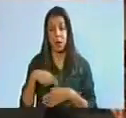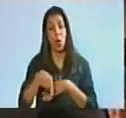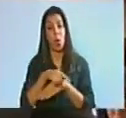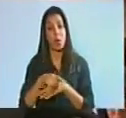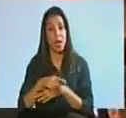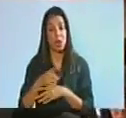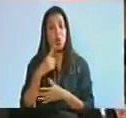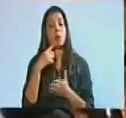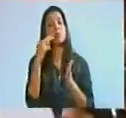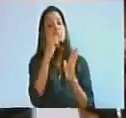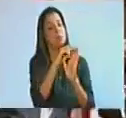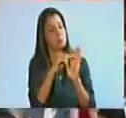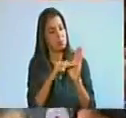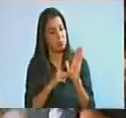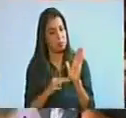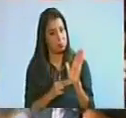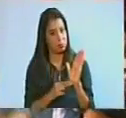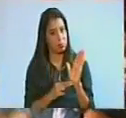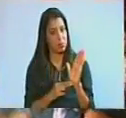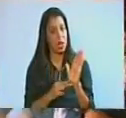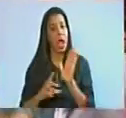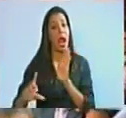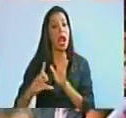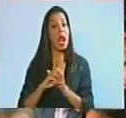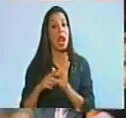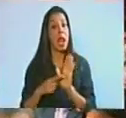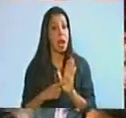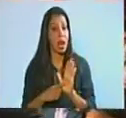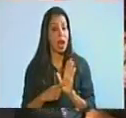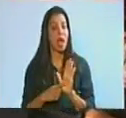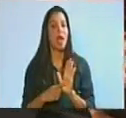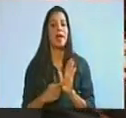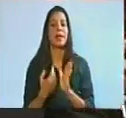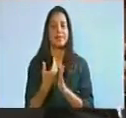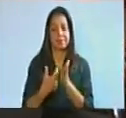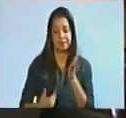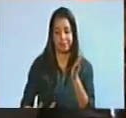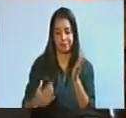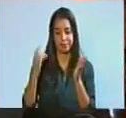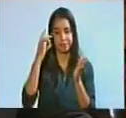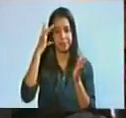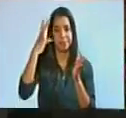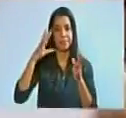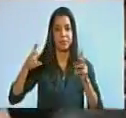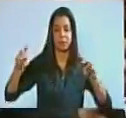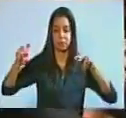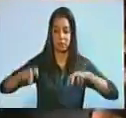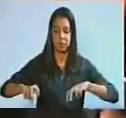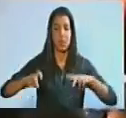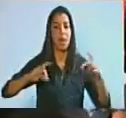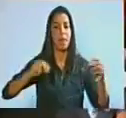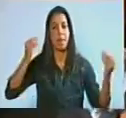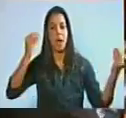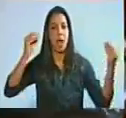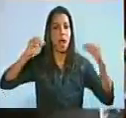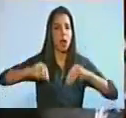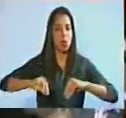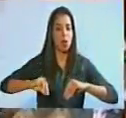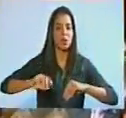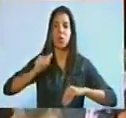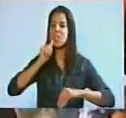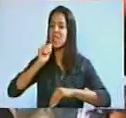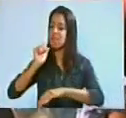venezolano. La ley crea la mesa de precios acordados, la cual y el órgano rector de esa mesa de